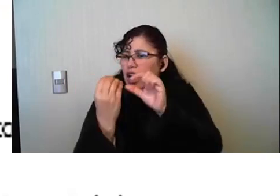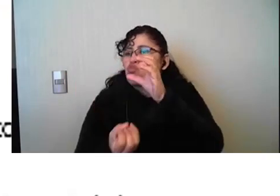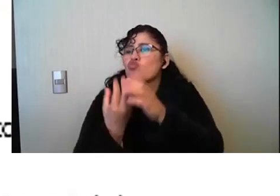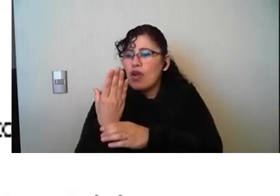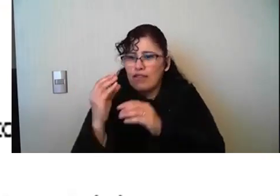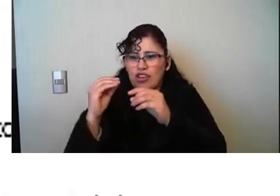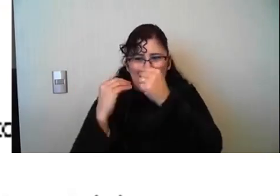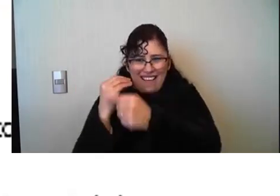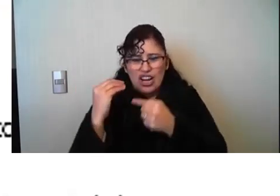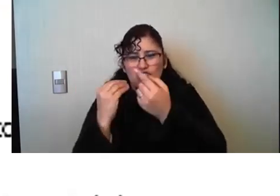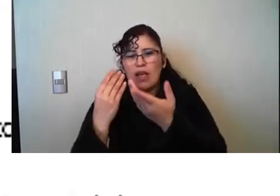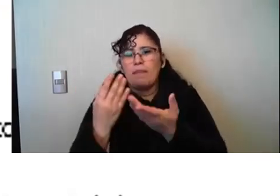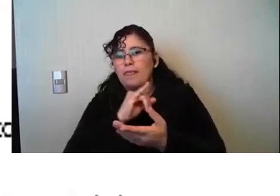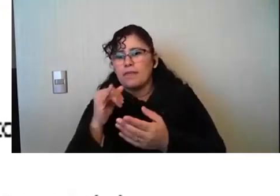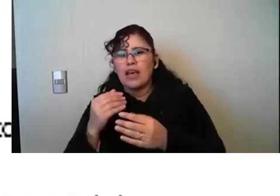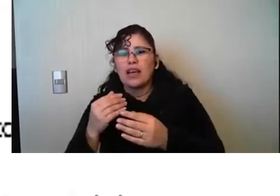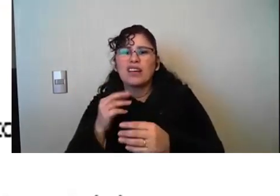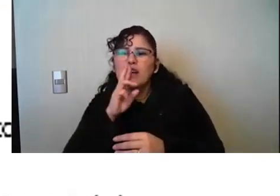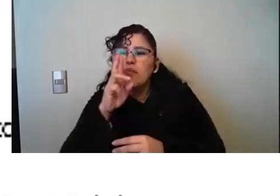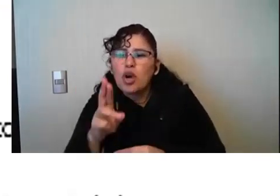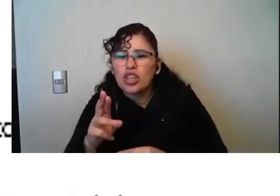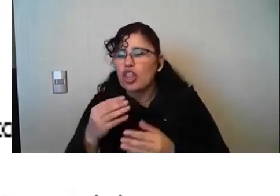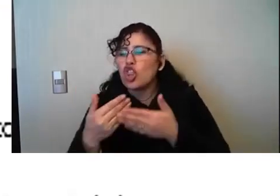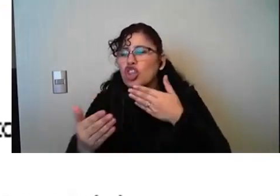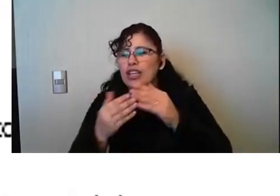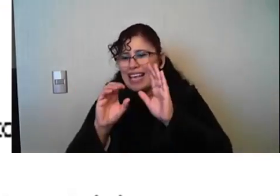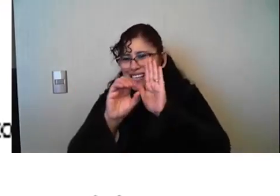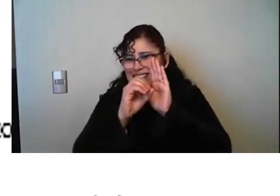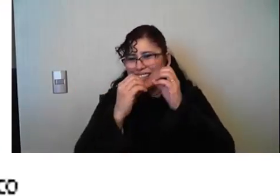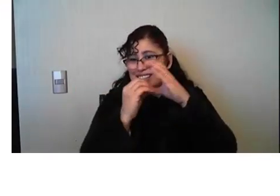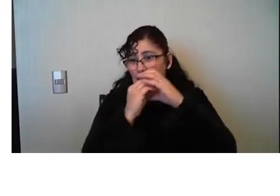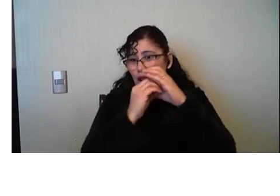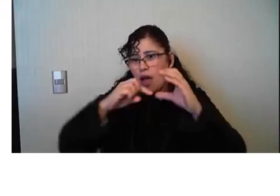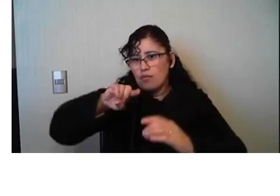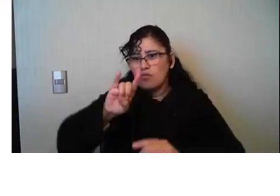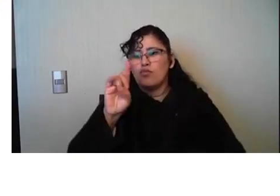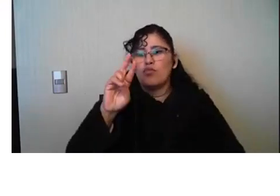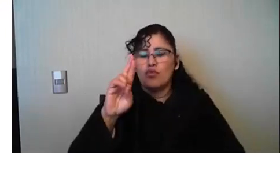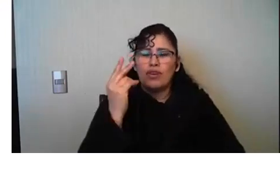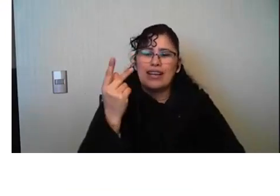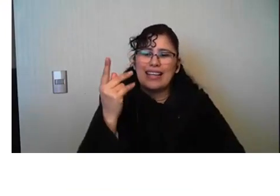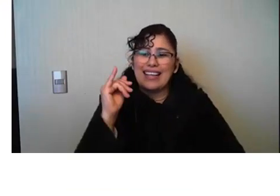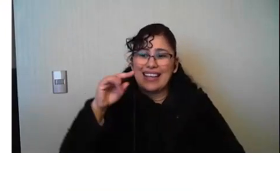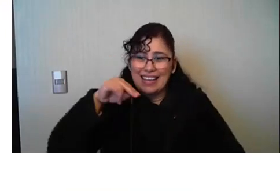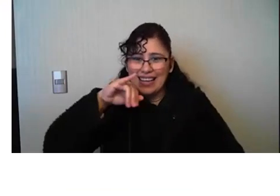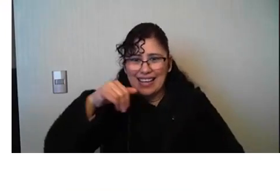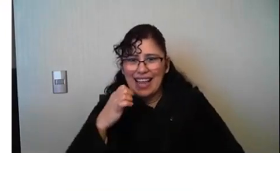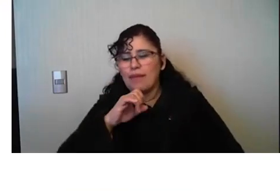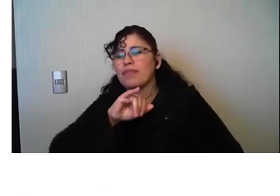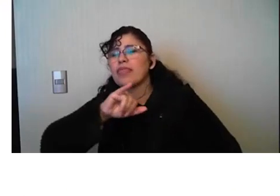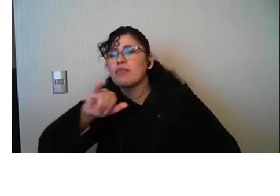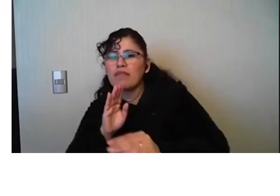Purkinje, lo mismo, ¿a través de qué núcleo? Núcleo dentado. ¿Y qué hace el núcleo dentado?